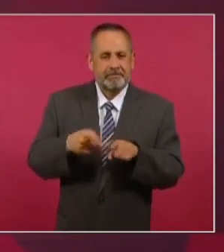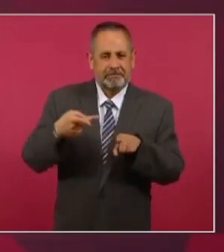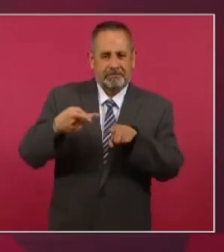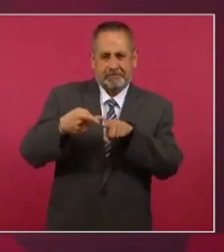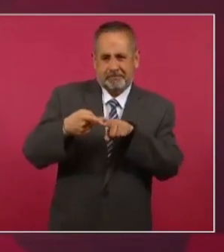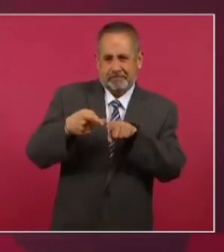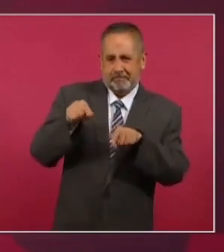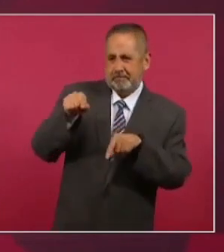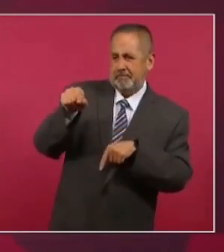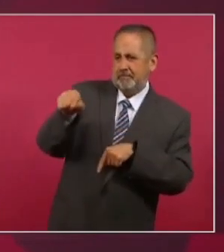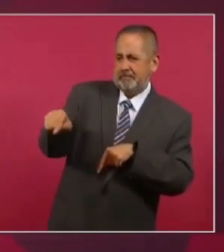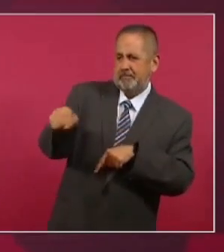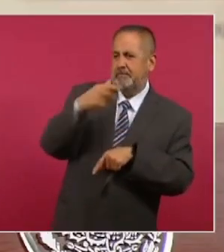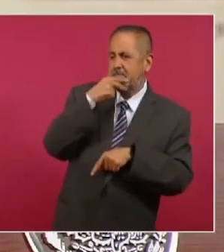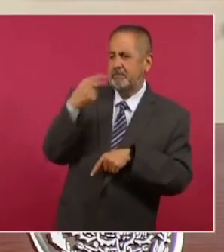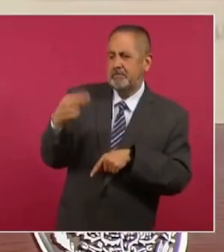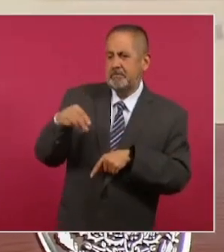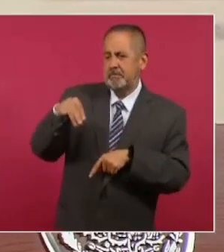meneses